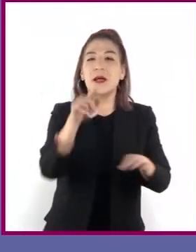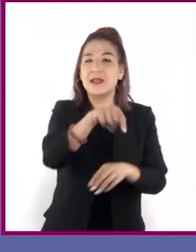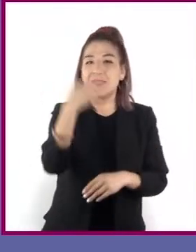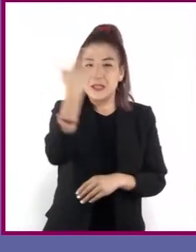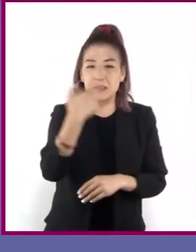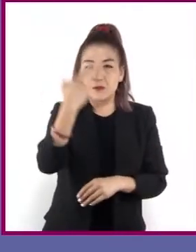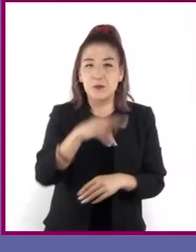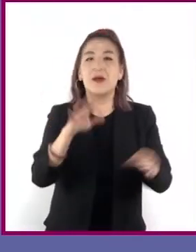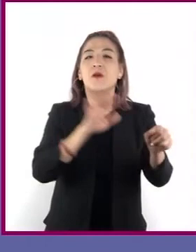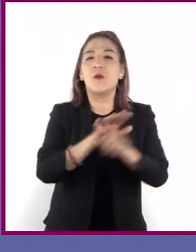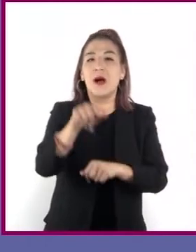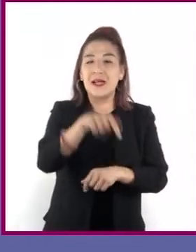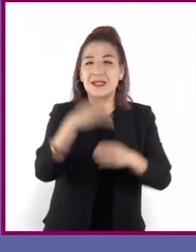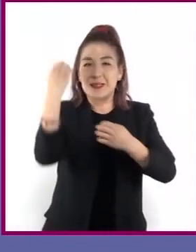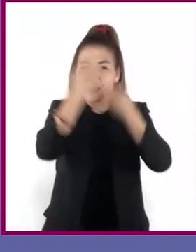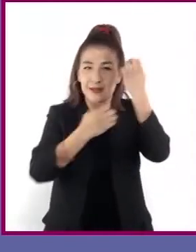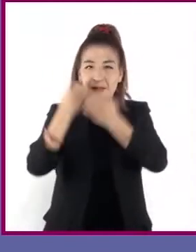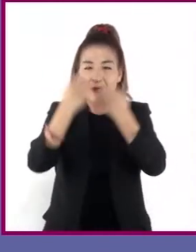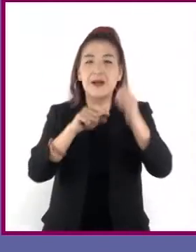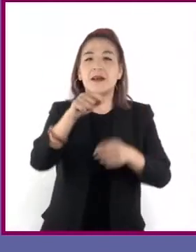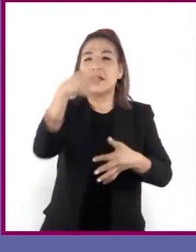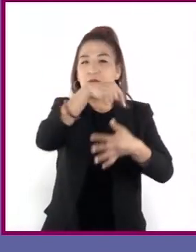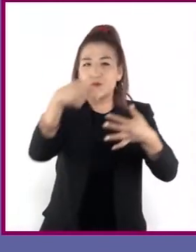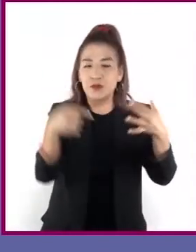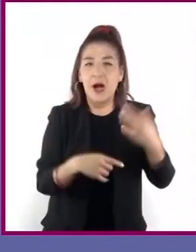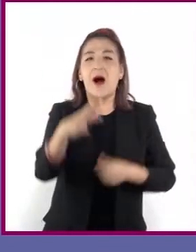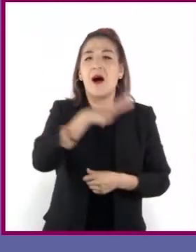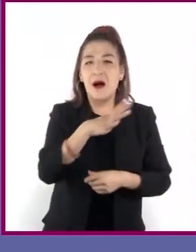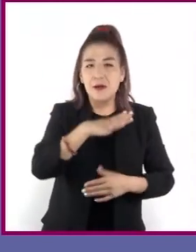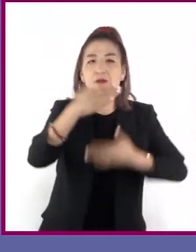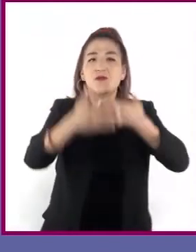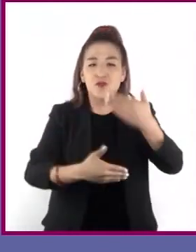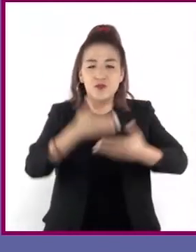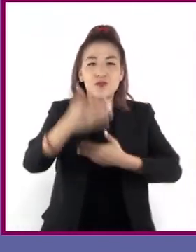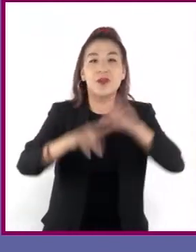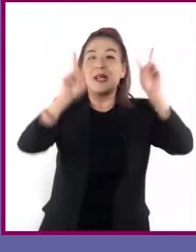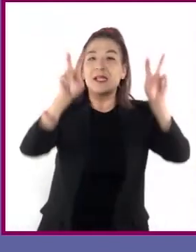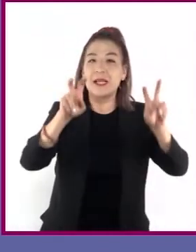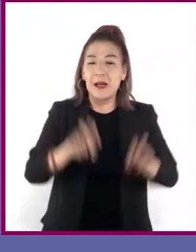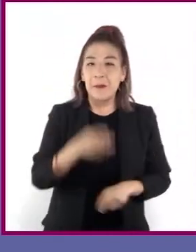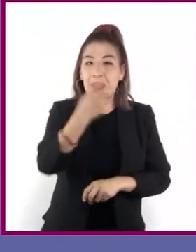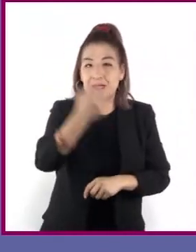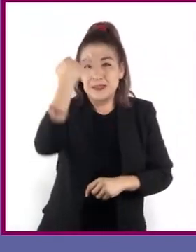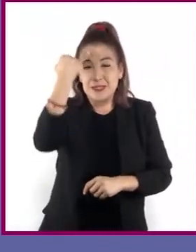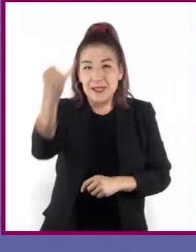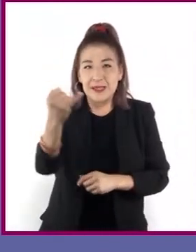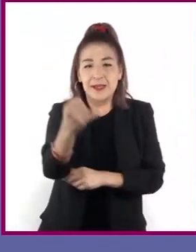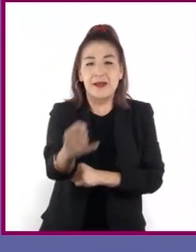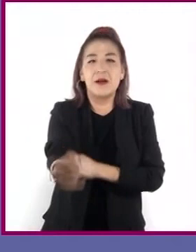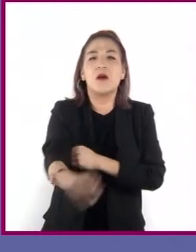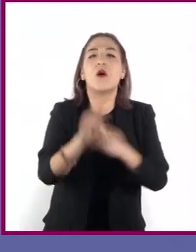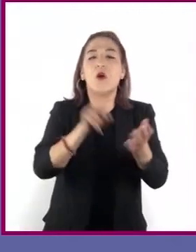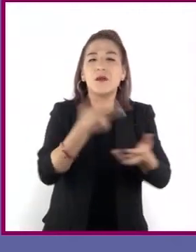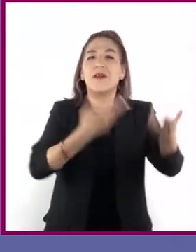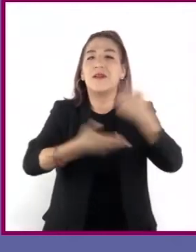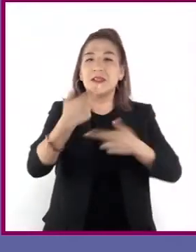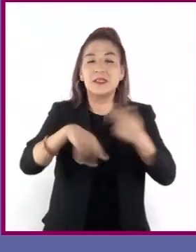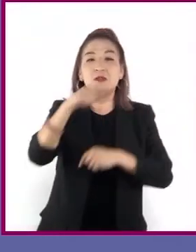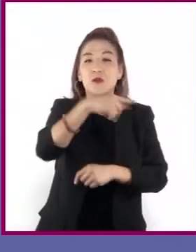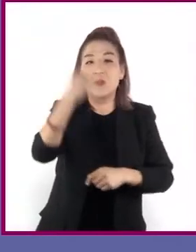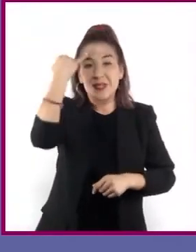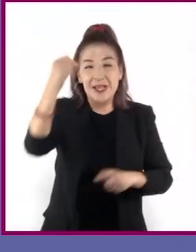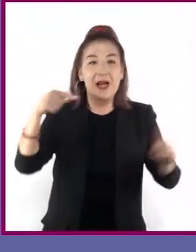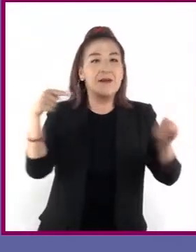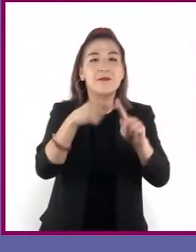los indicadores y aspectos. Existe una progresión temática de las ideas. Recupera ideas centrales